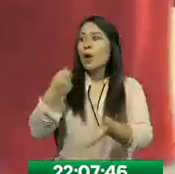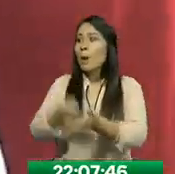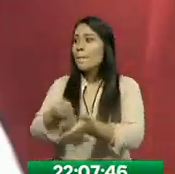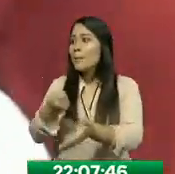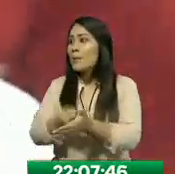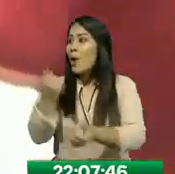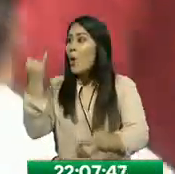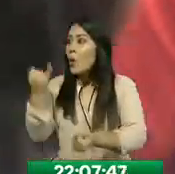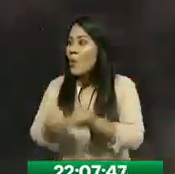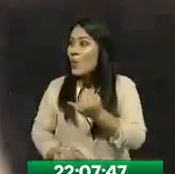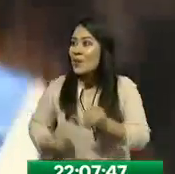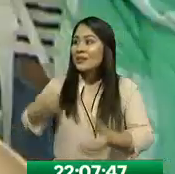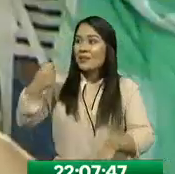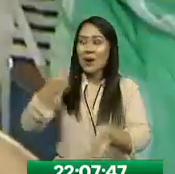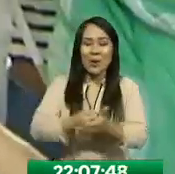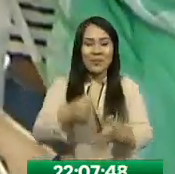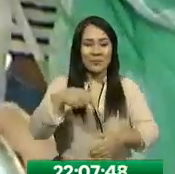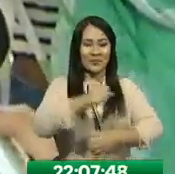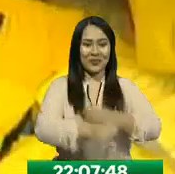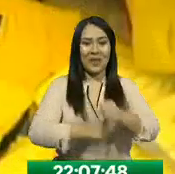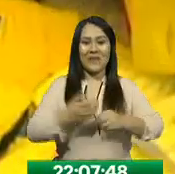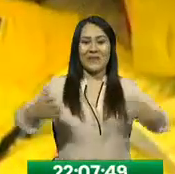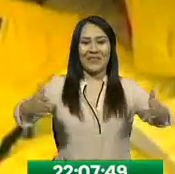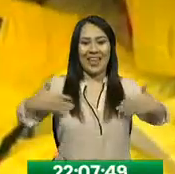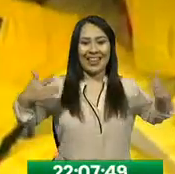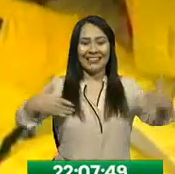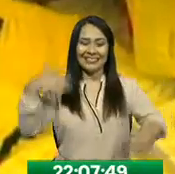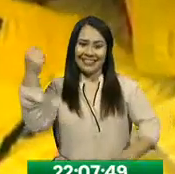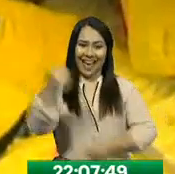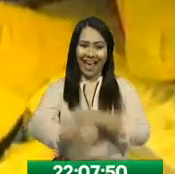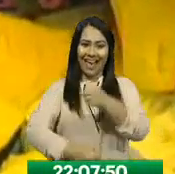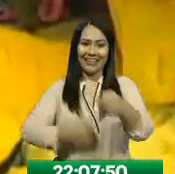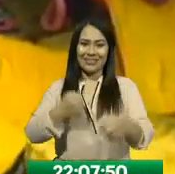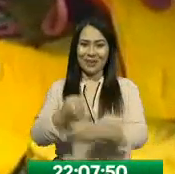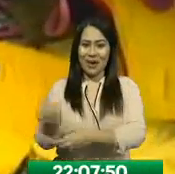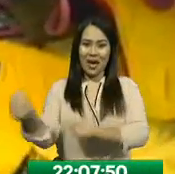última compra del año. ¡Feliz año! Informó Pilar Vera.